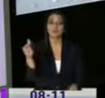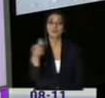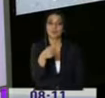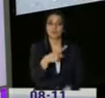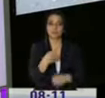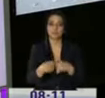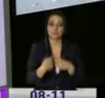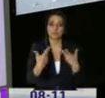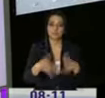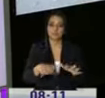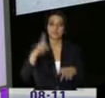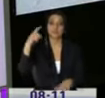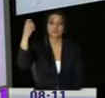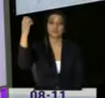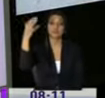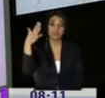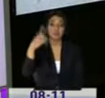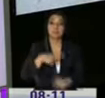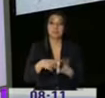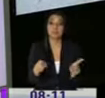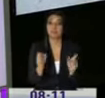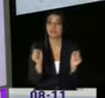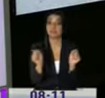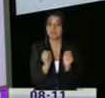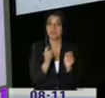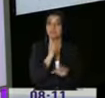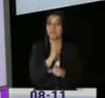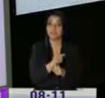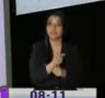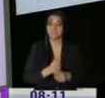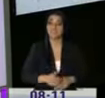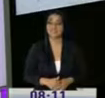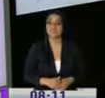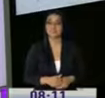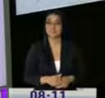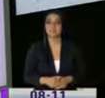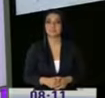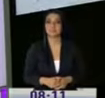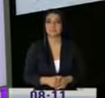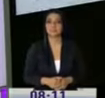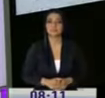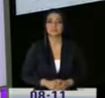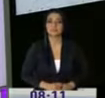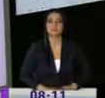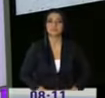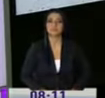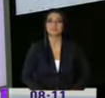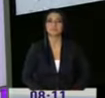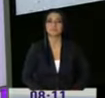Quito, hace sol pero hace frío al mismo tiempo, así que adelante con la información.